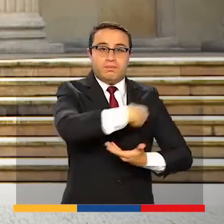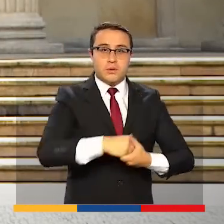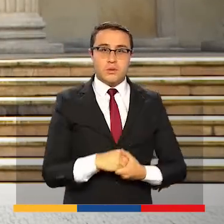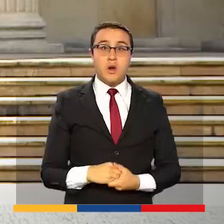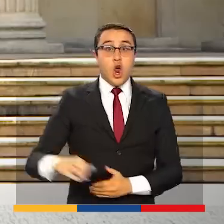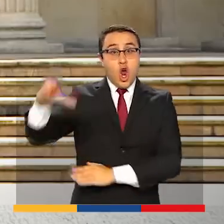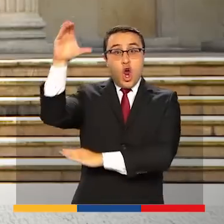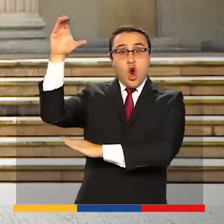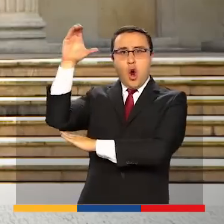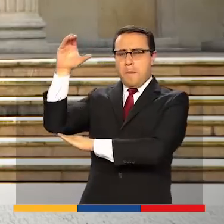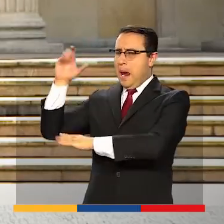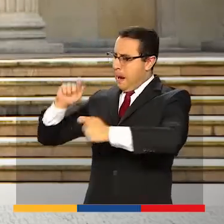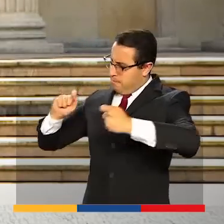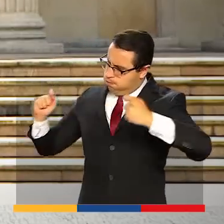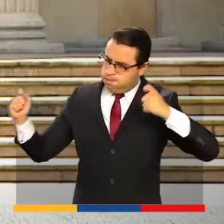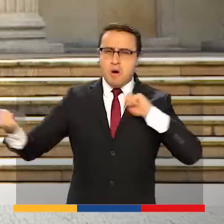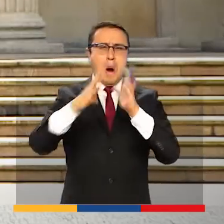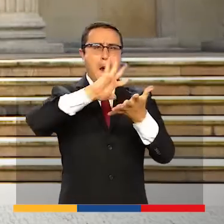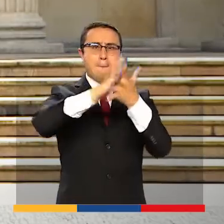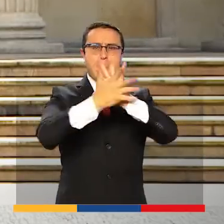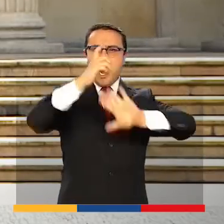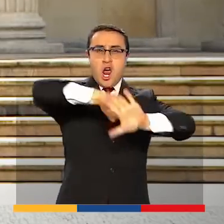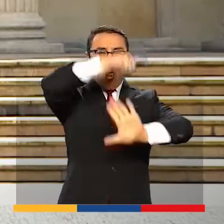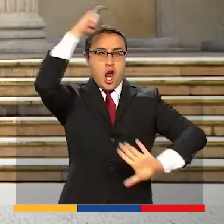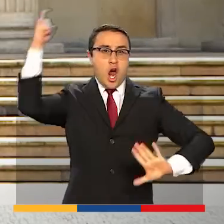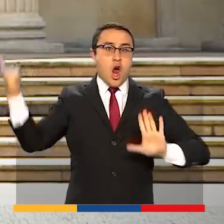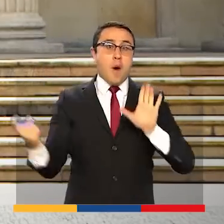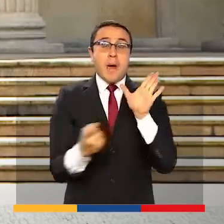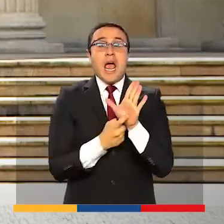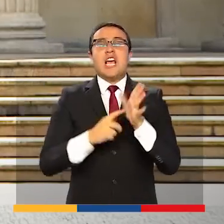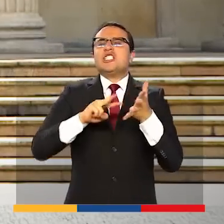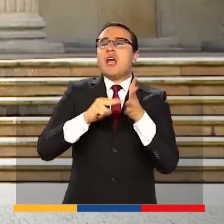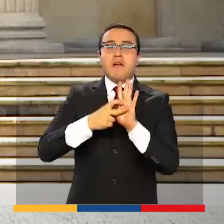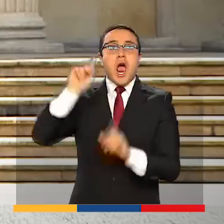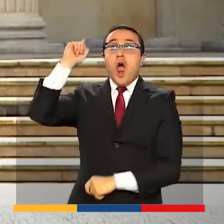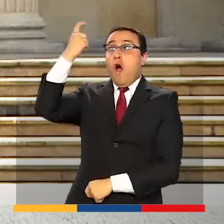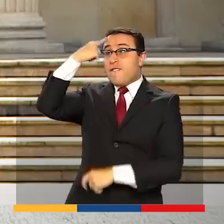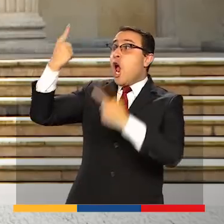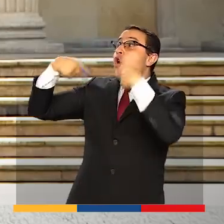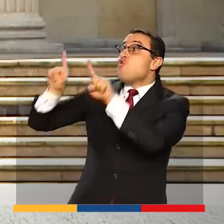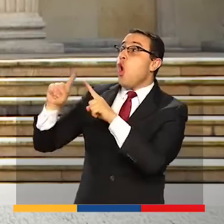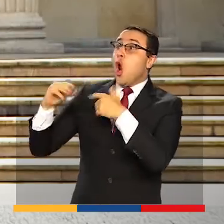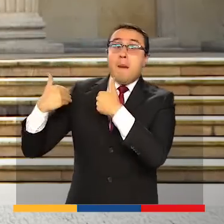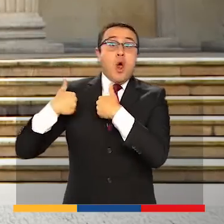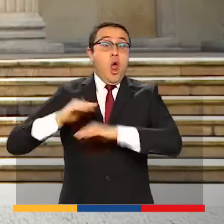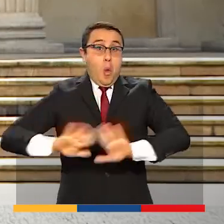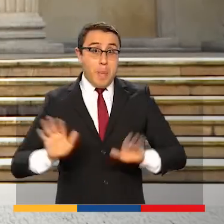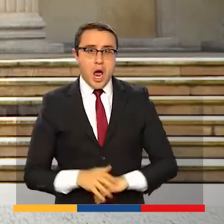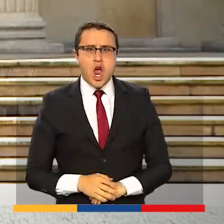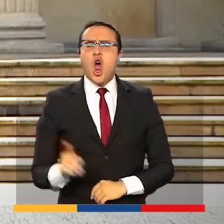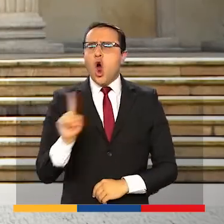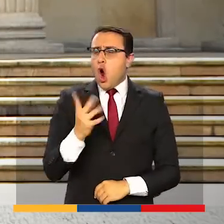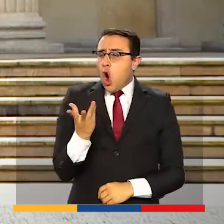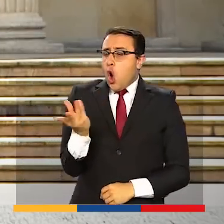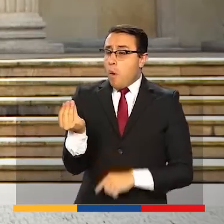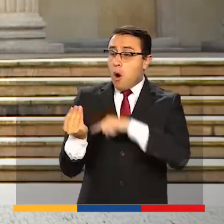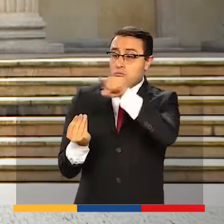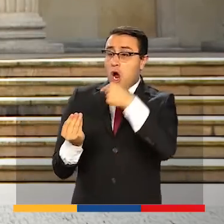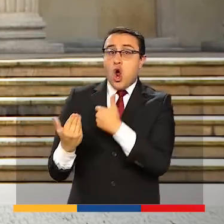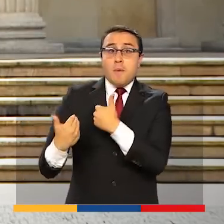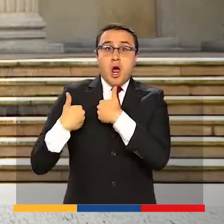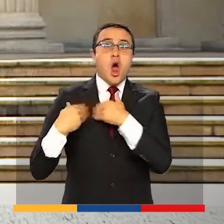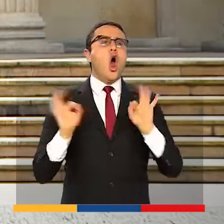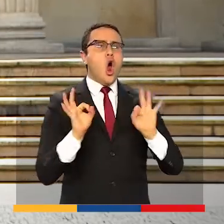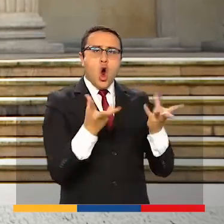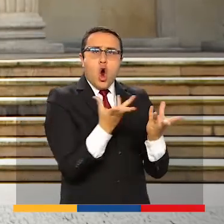Transformar Colombia en un país de paz total no es una tarea exclusiva del gobierno, ni de unos pocos, ni de la gente que